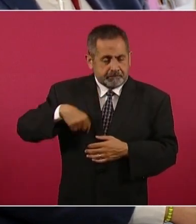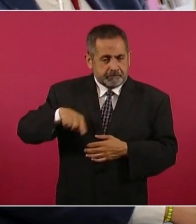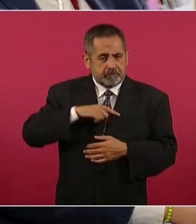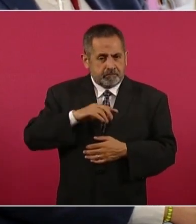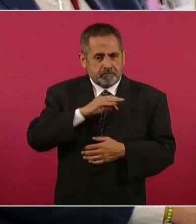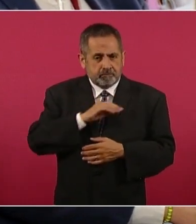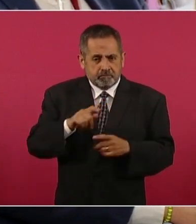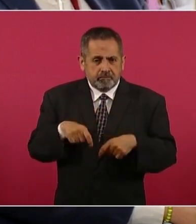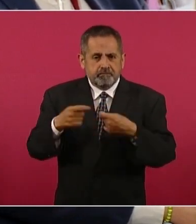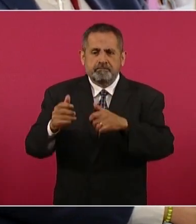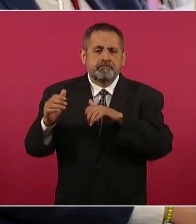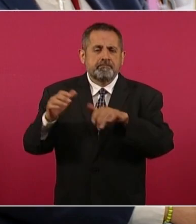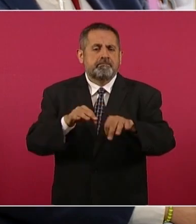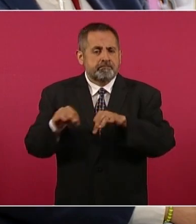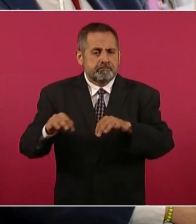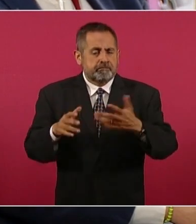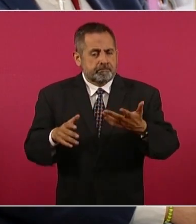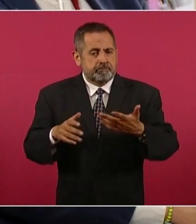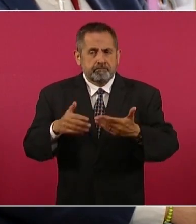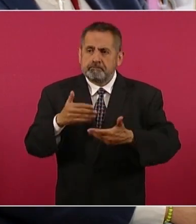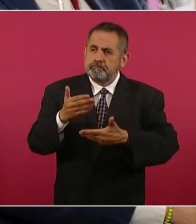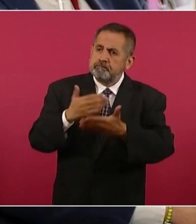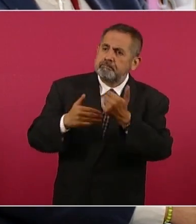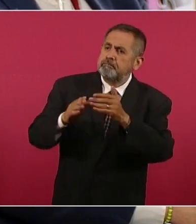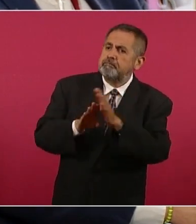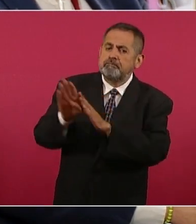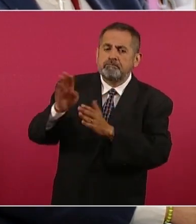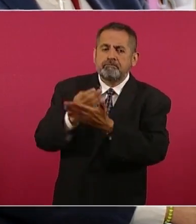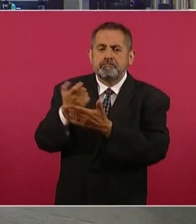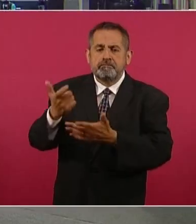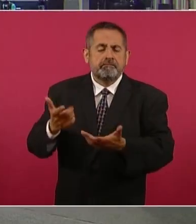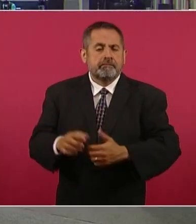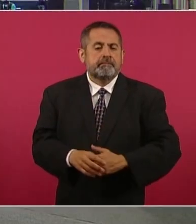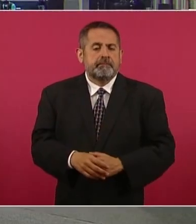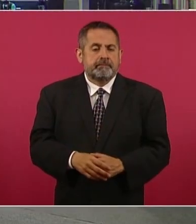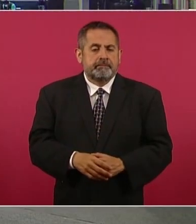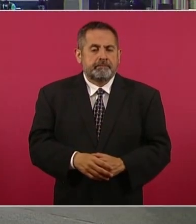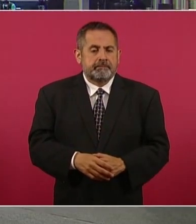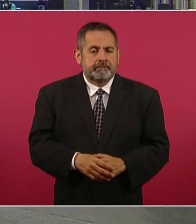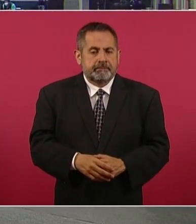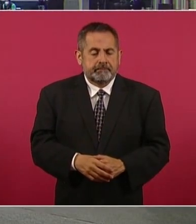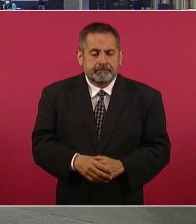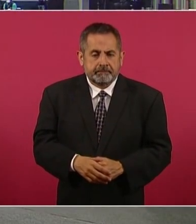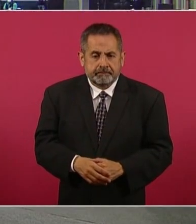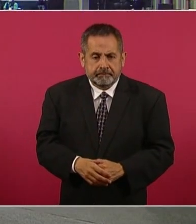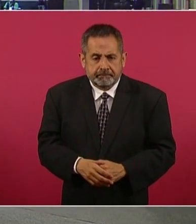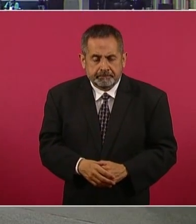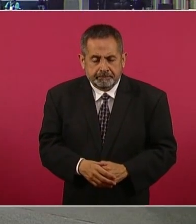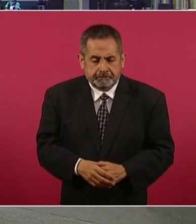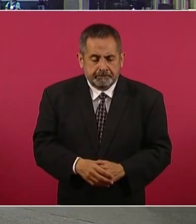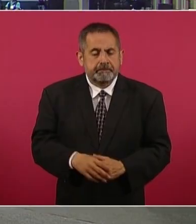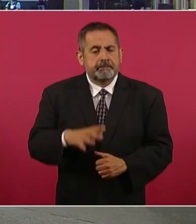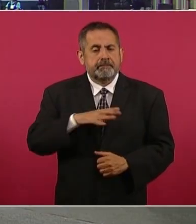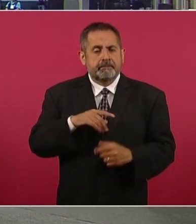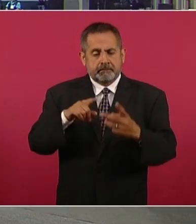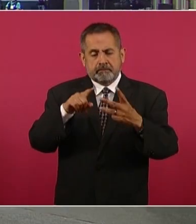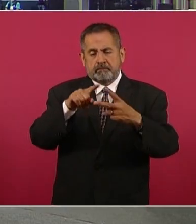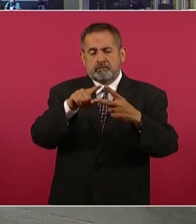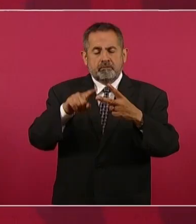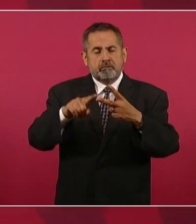se den empleos y haya crecimiento económico? Bueno, pues dos propósitos y un